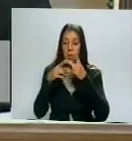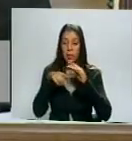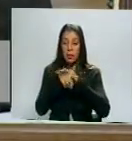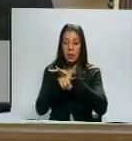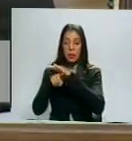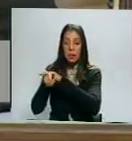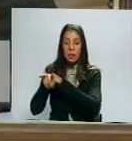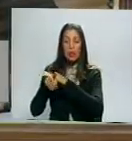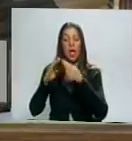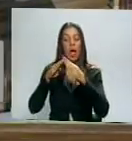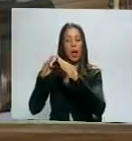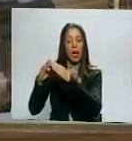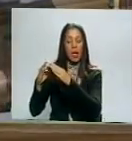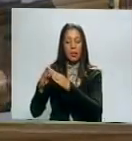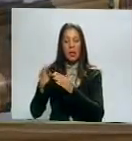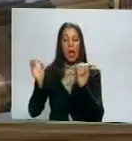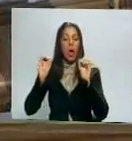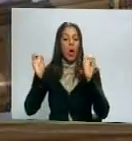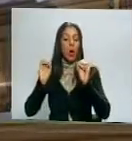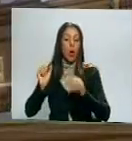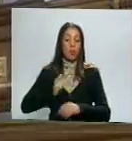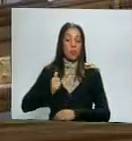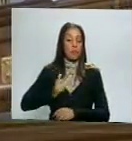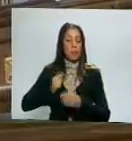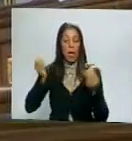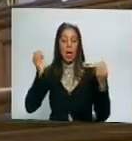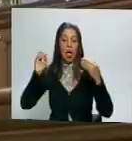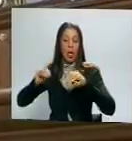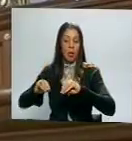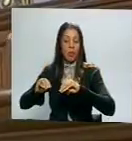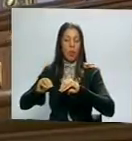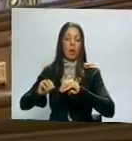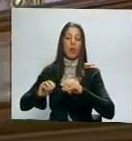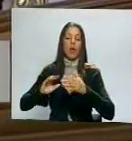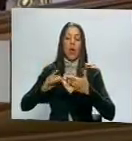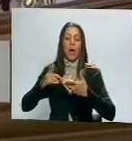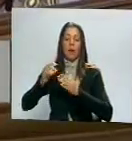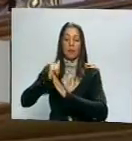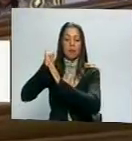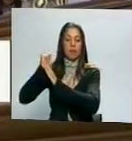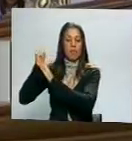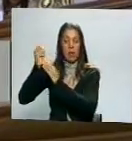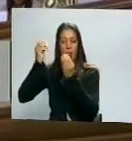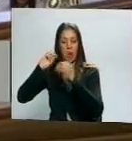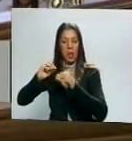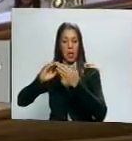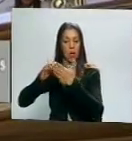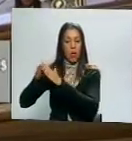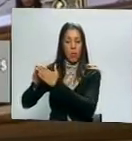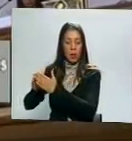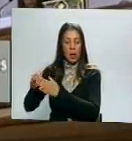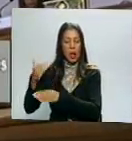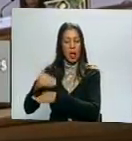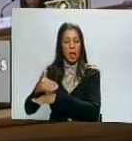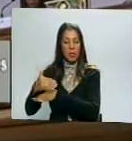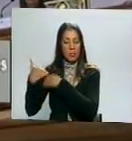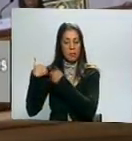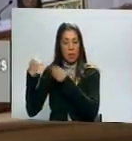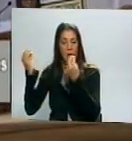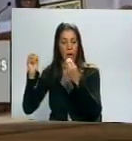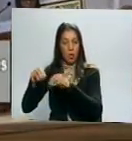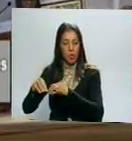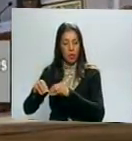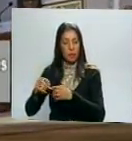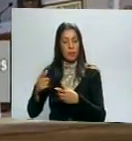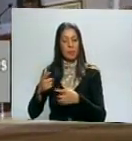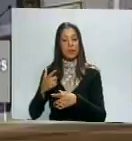o mediante la forma que determinen en coordinación con las y los responsables de la comunidad, calle o vereda. A tal